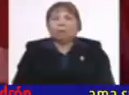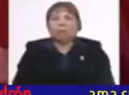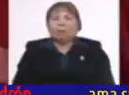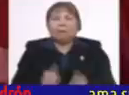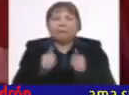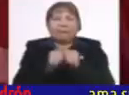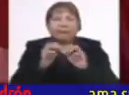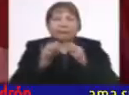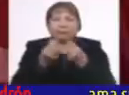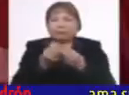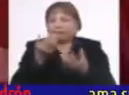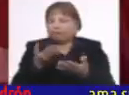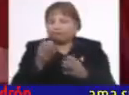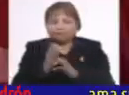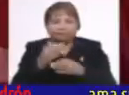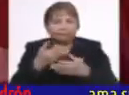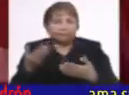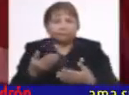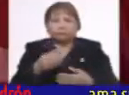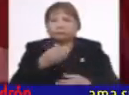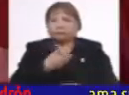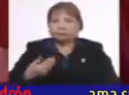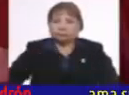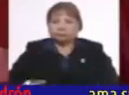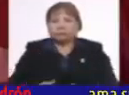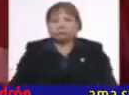con las bancadas afines al gobierno